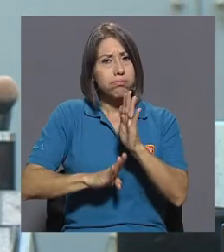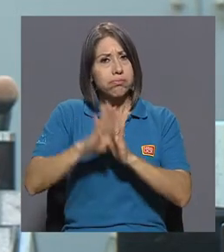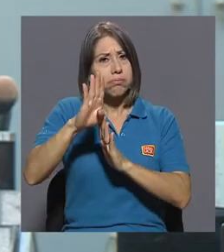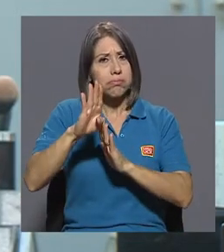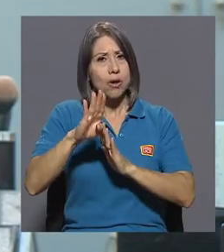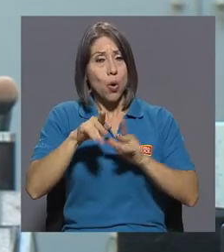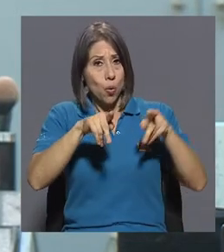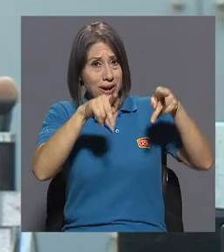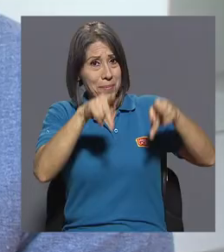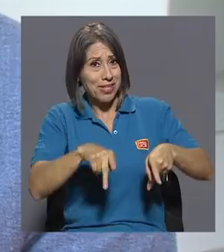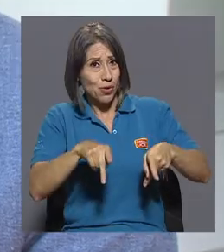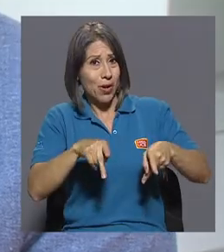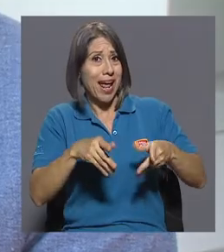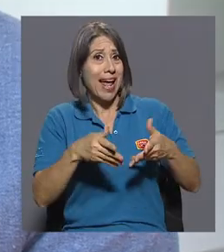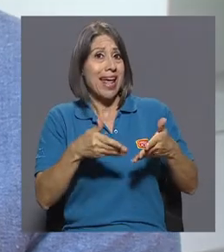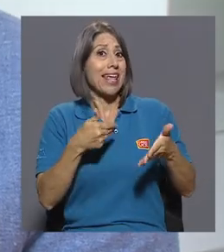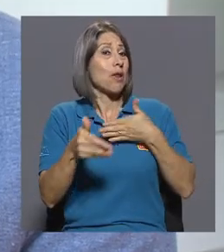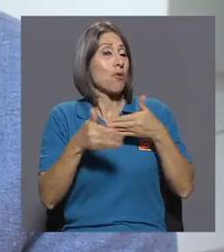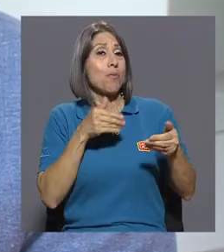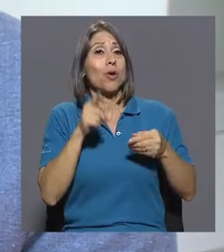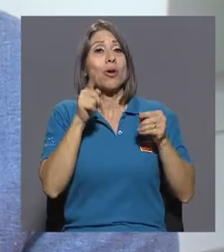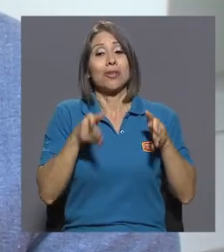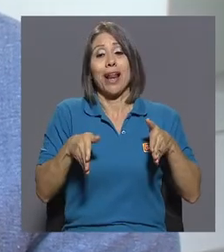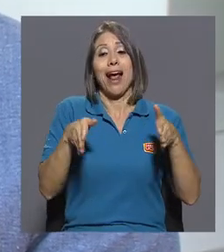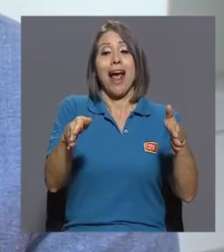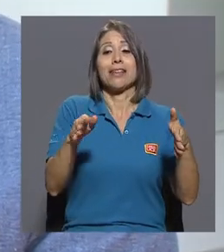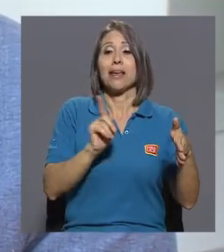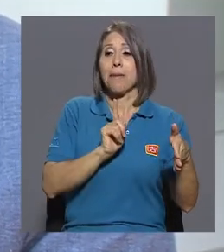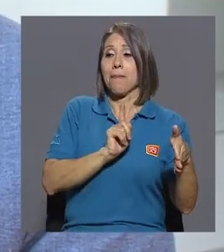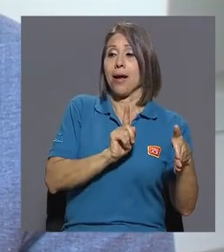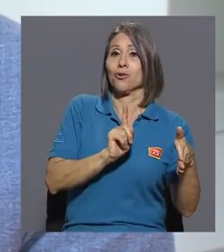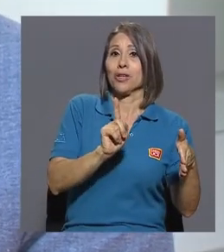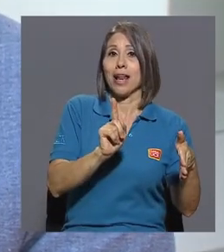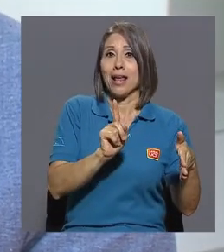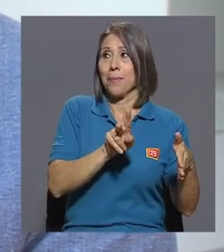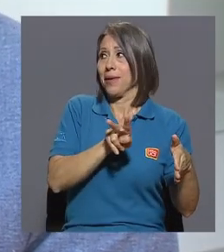a cruzar la calle, mira a la derecha, a la izquierda, siempre se va a aventar. Y atrás también.